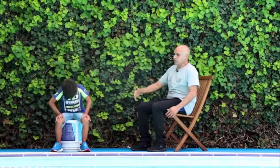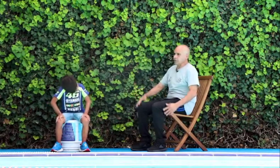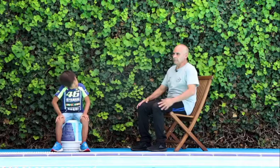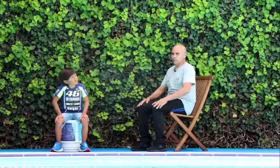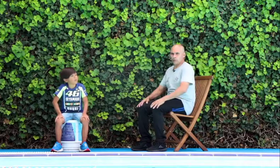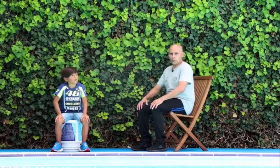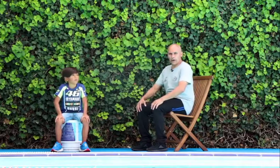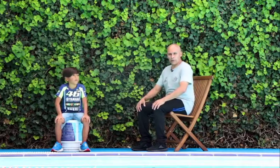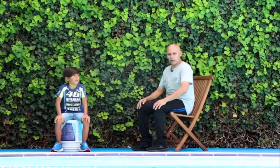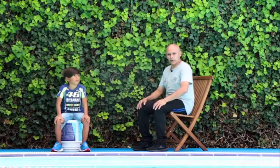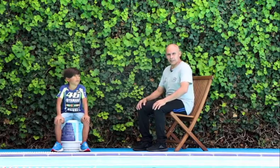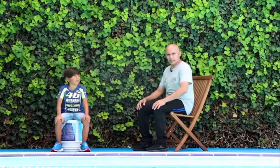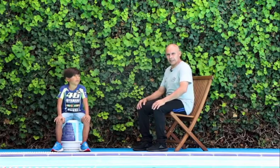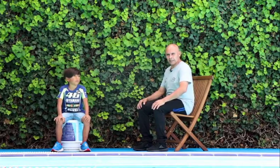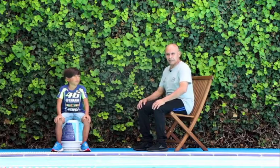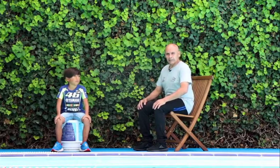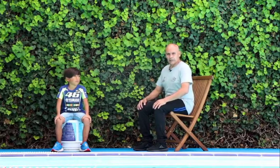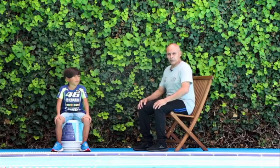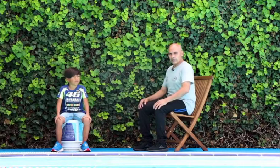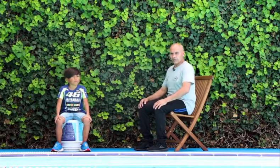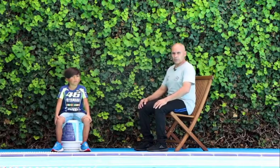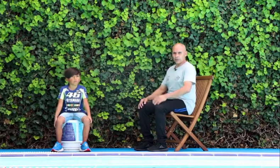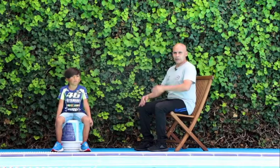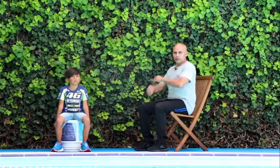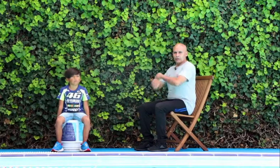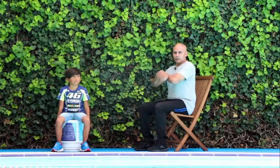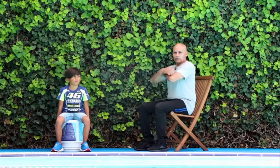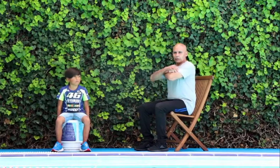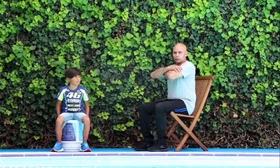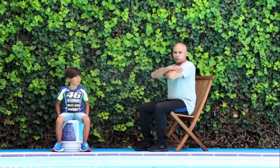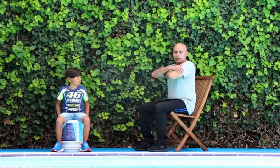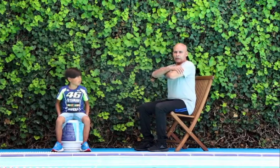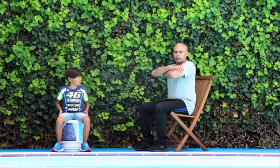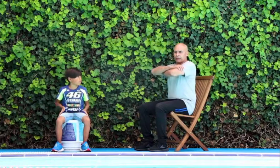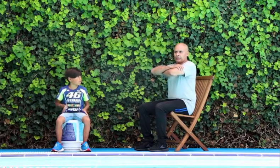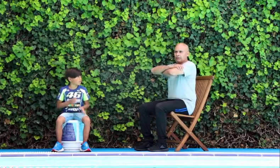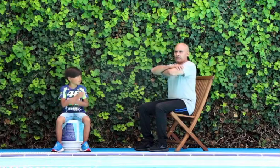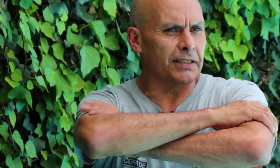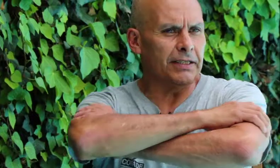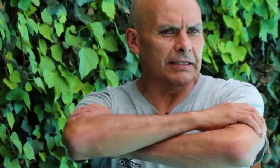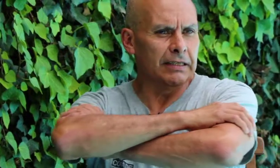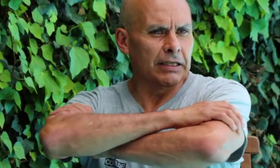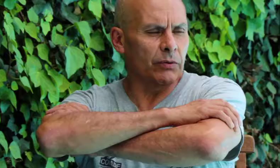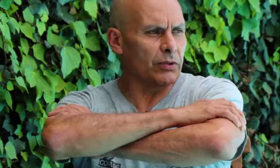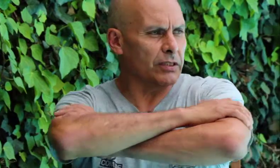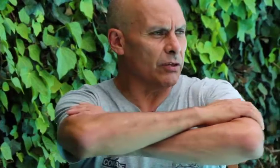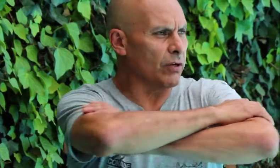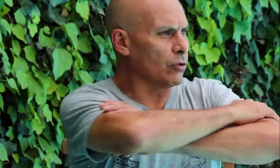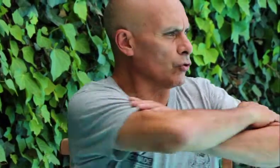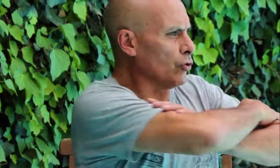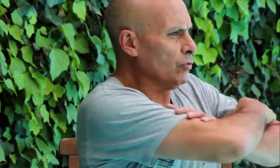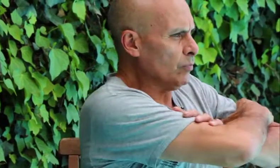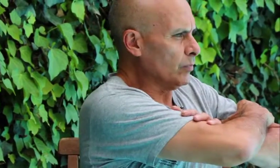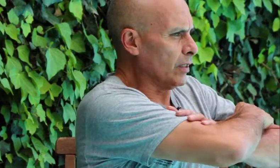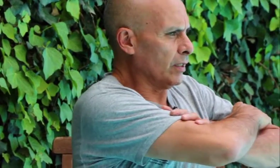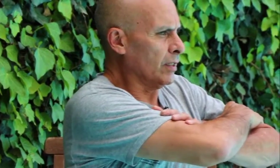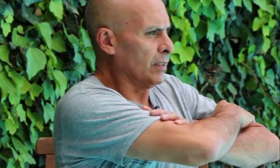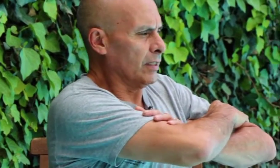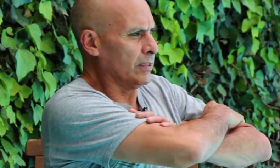en un bote, en un banco, en lo que tengas. Y vamos a poner nuestros brazos aquí enfrente. Y vamos a hacer una